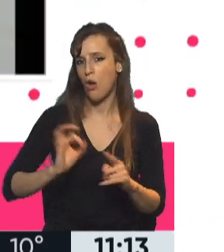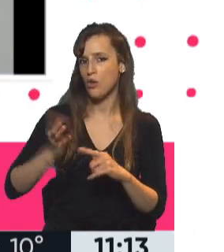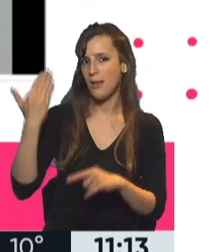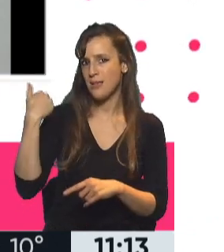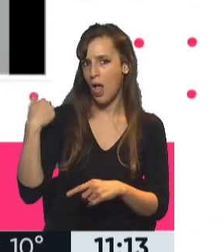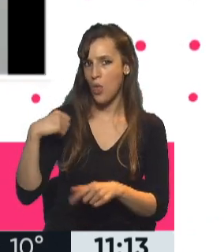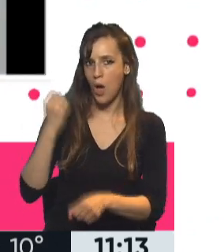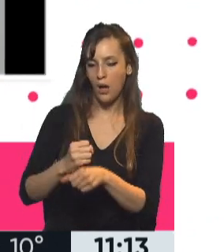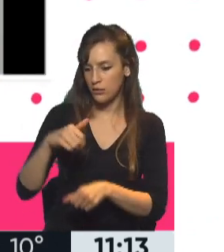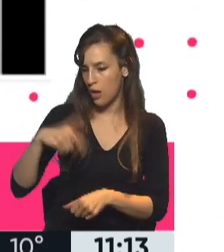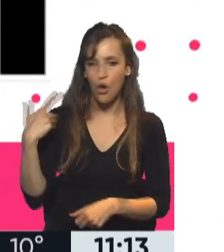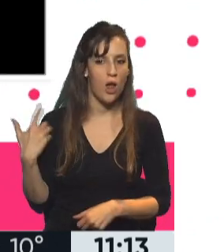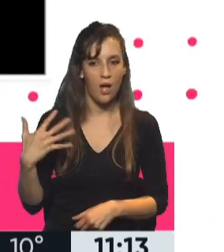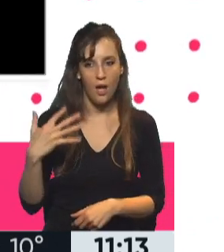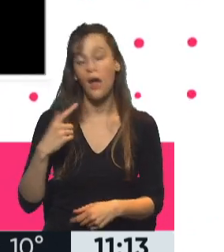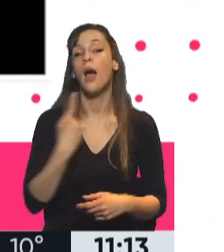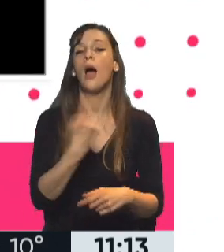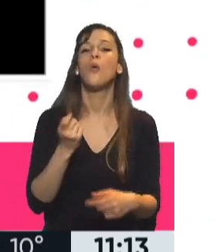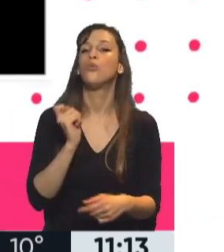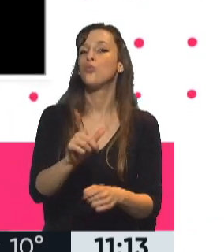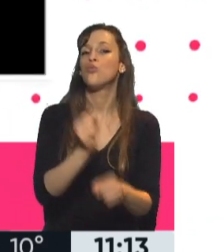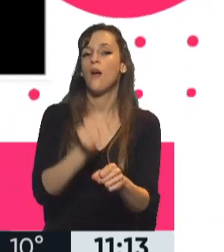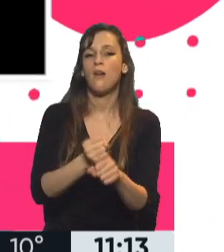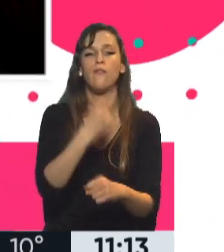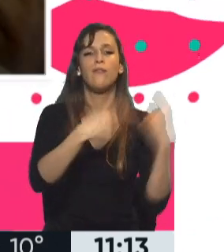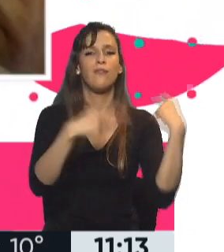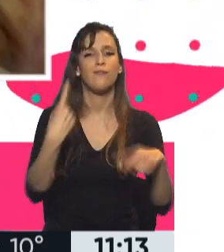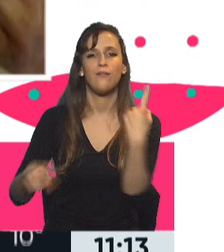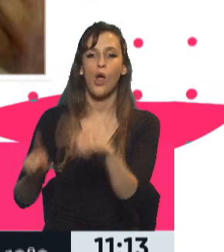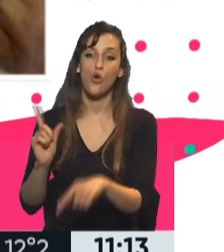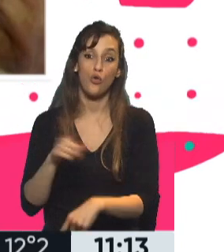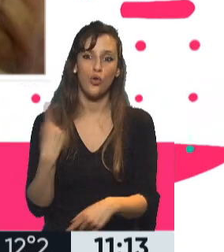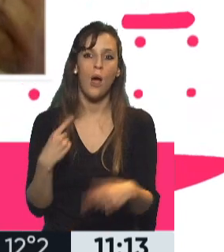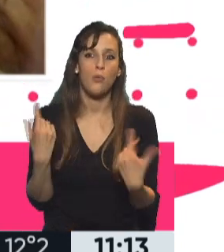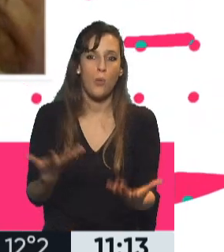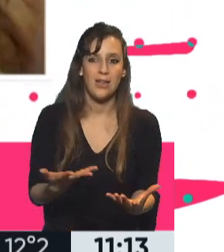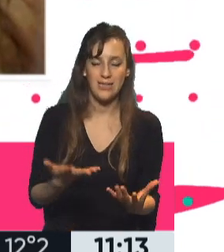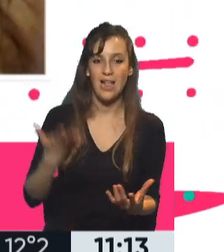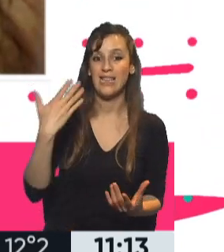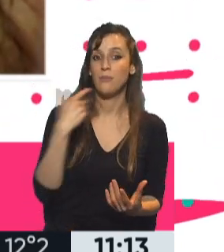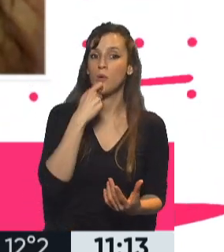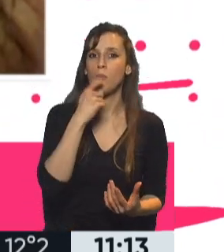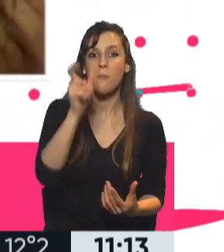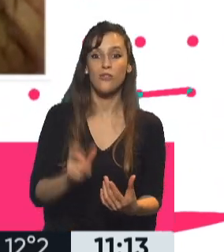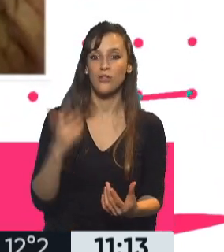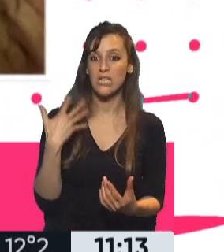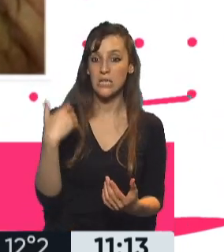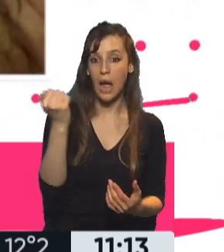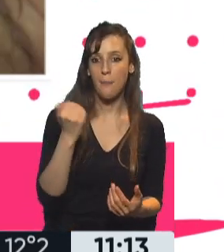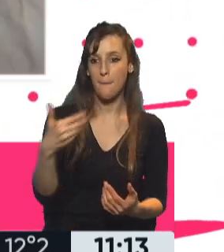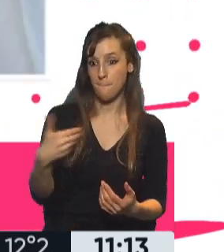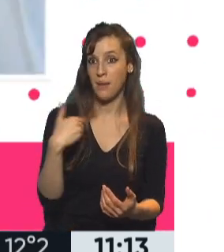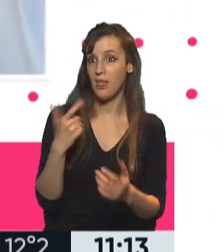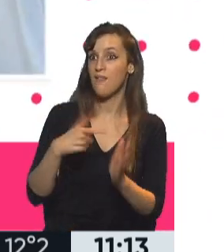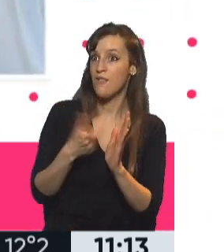en actividad. Cada uno con distintas cosas. Hemos aprovechado todo. Cada uno que nos llamaba y nos decía, che, ¿me haces un videíto para...? Sí, te